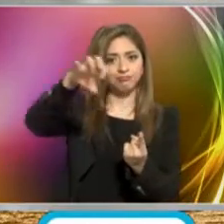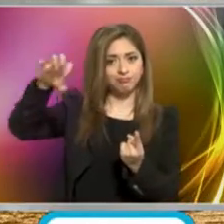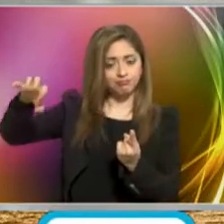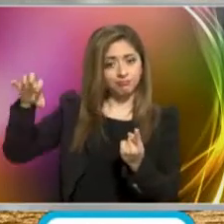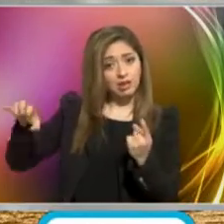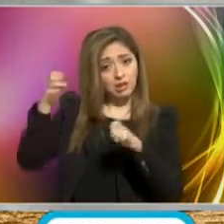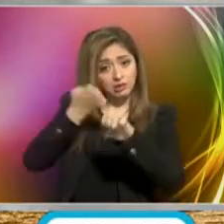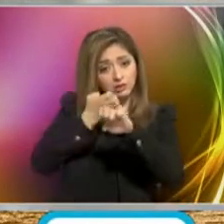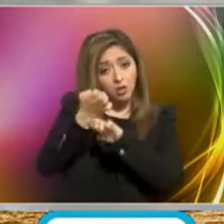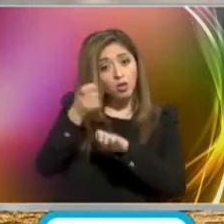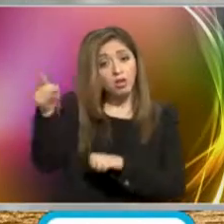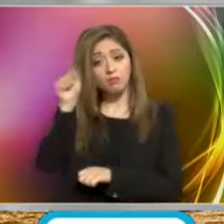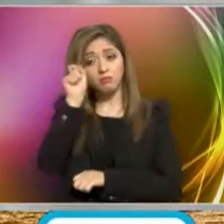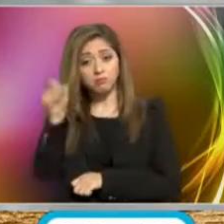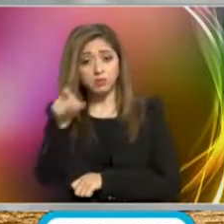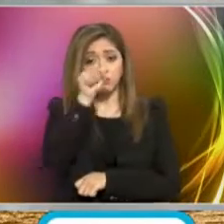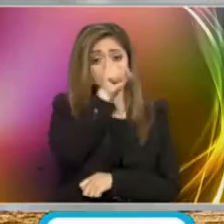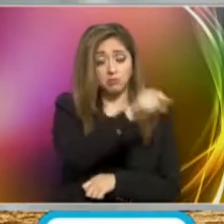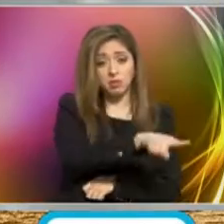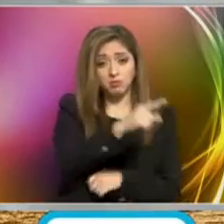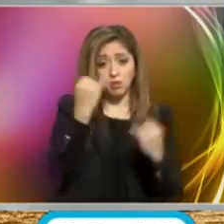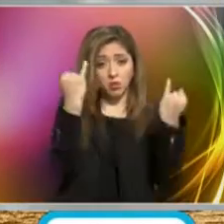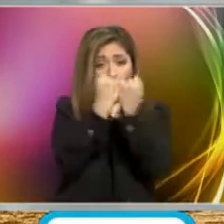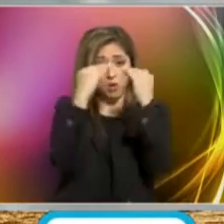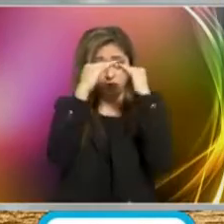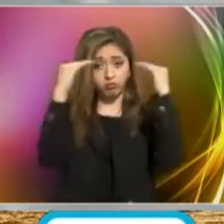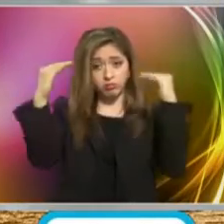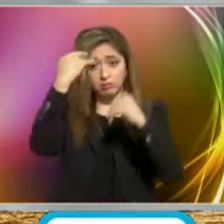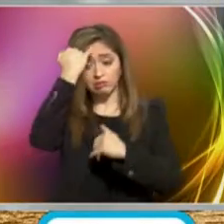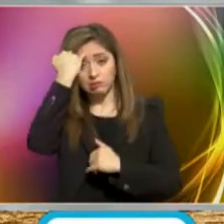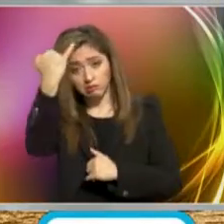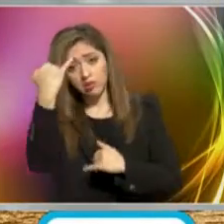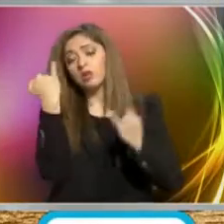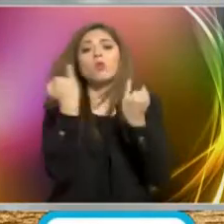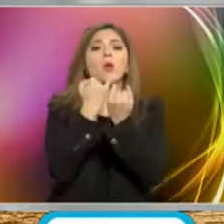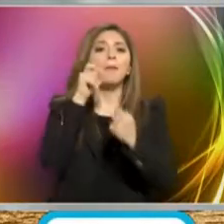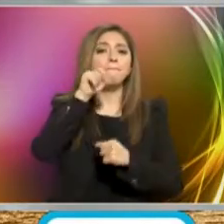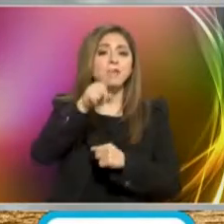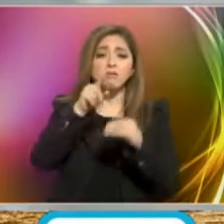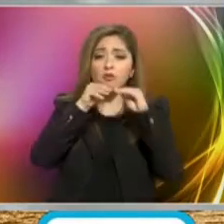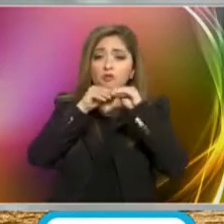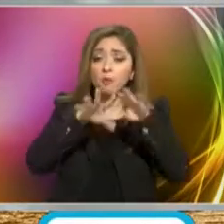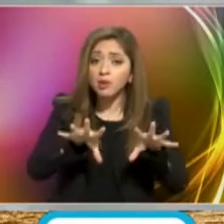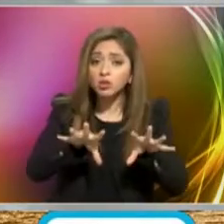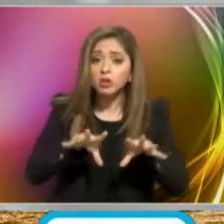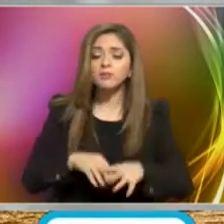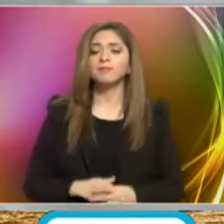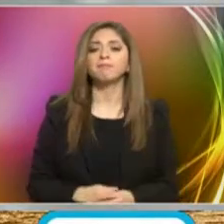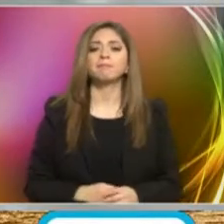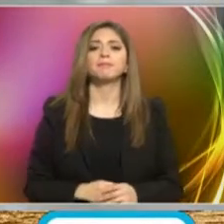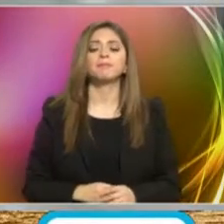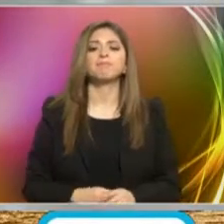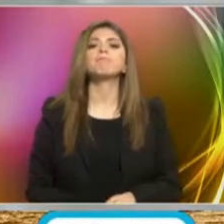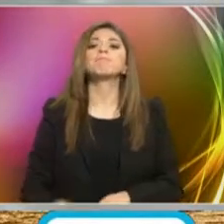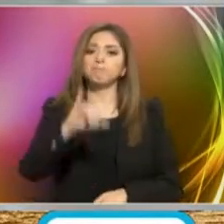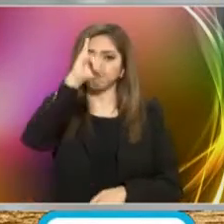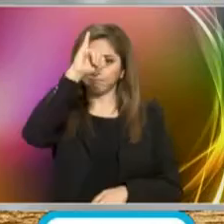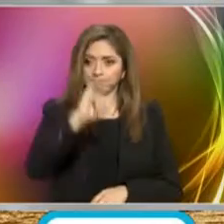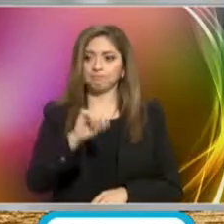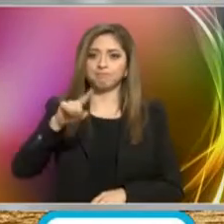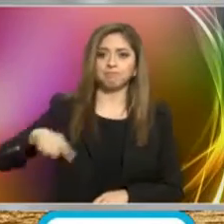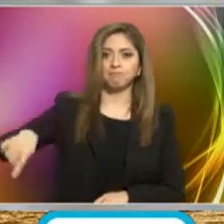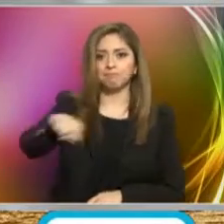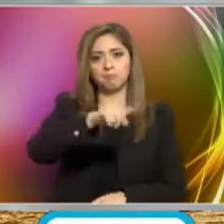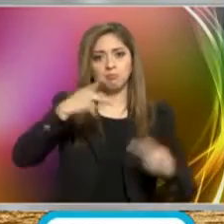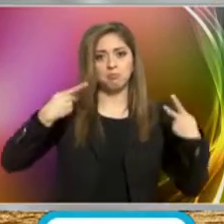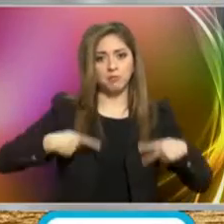misma ideología y la misma información, ¿es correcto? Totalmente de acuerdo. Digo, creo que está a disposición de la gente en el conocimiento de cuáles